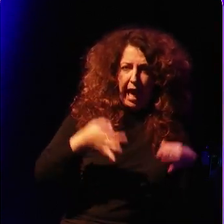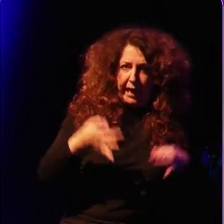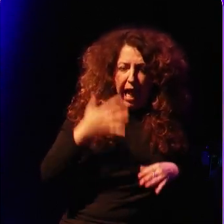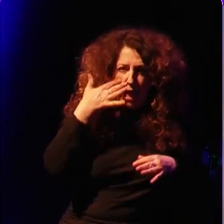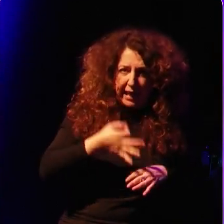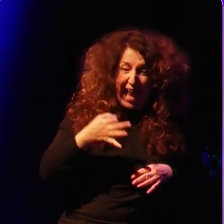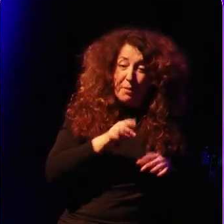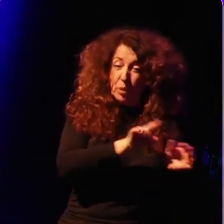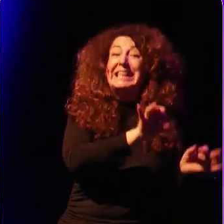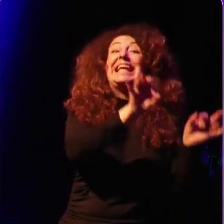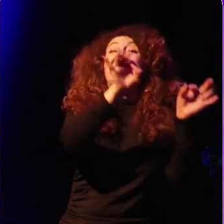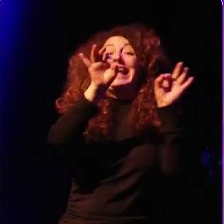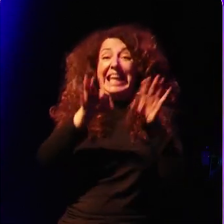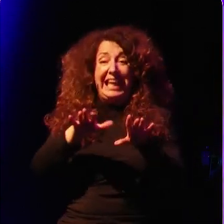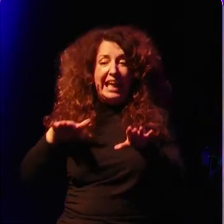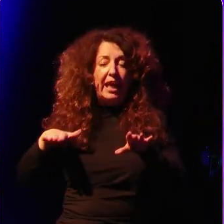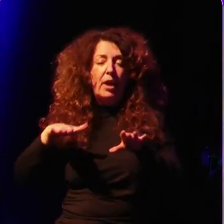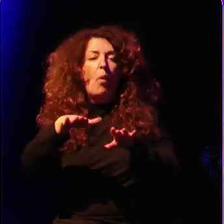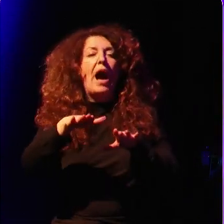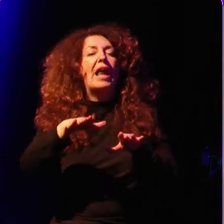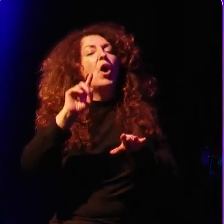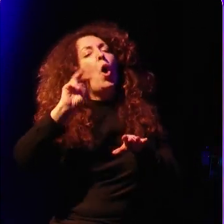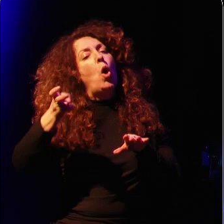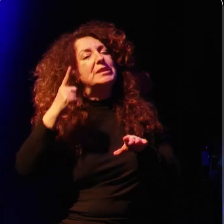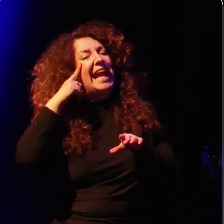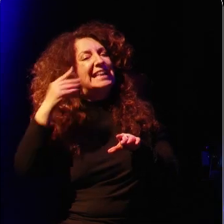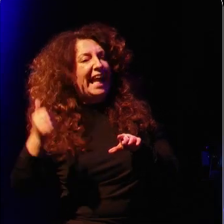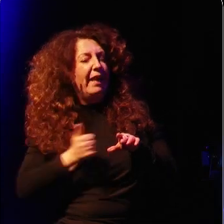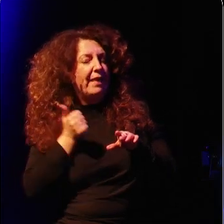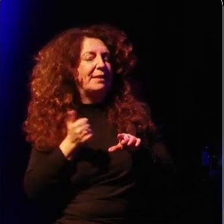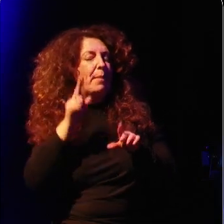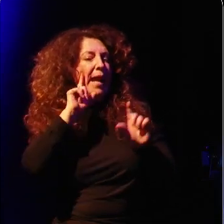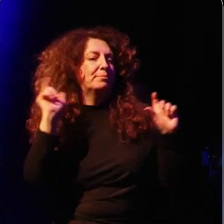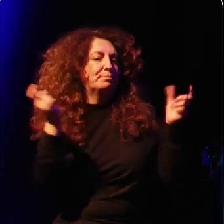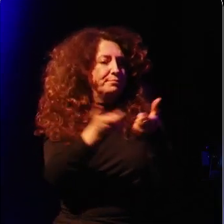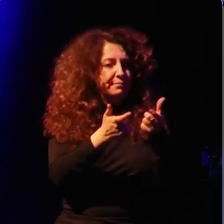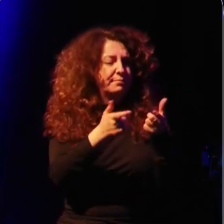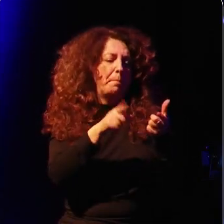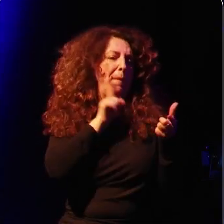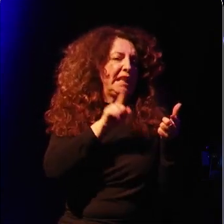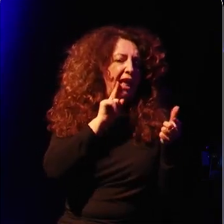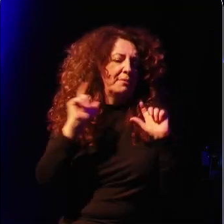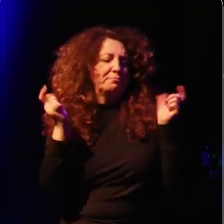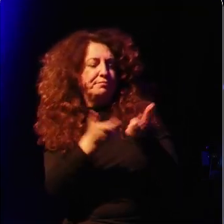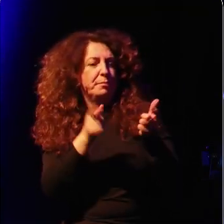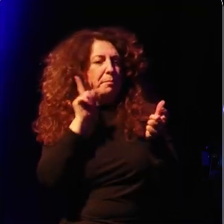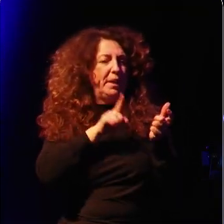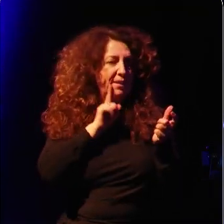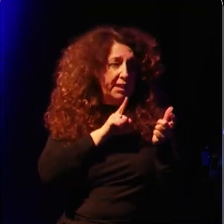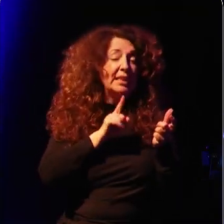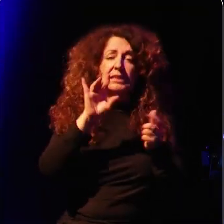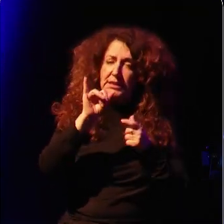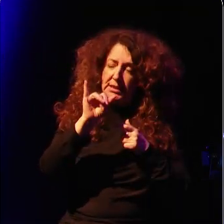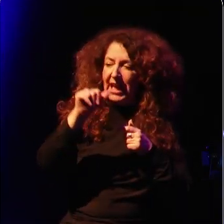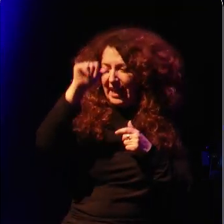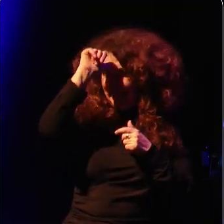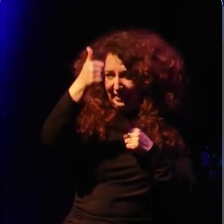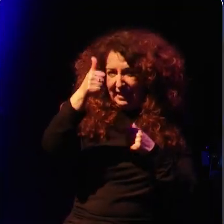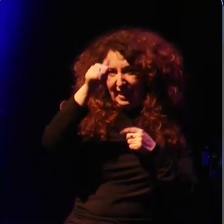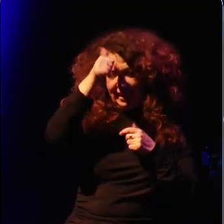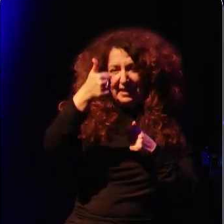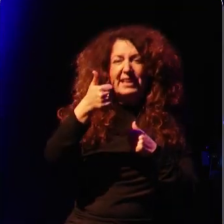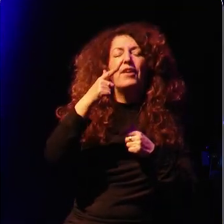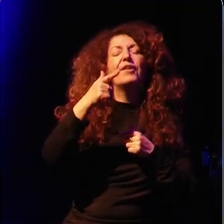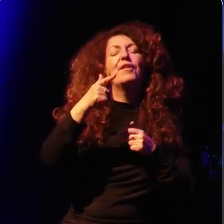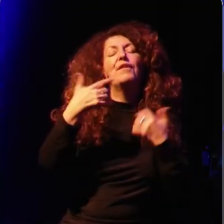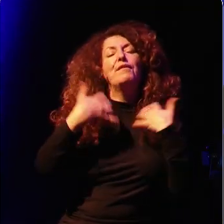sería posible hacer lo mismo con una IA para detectar todo esto? Muchas gracias. Hay gente que lo está haciendo ya, especialmente NVIDIA, un fabricante